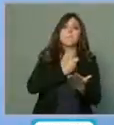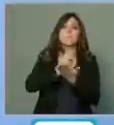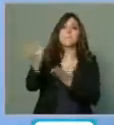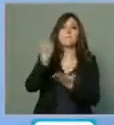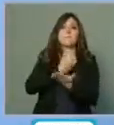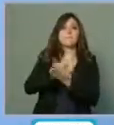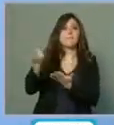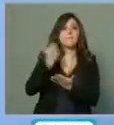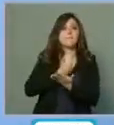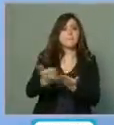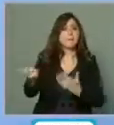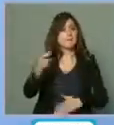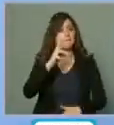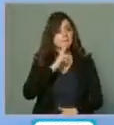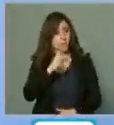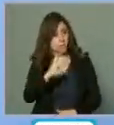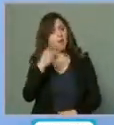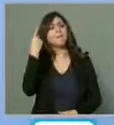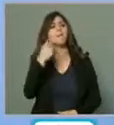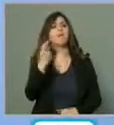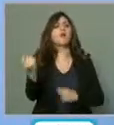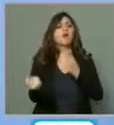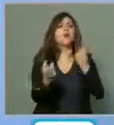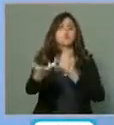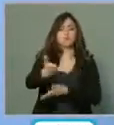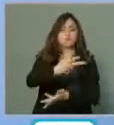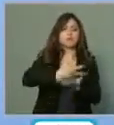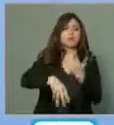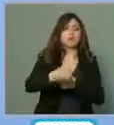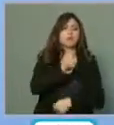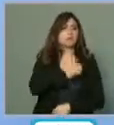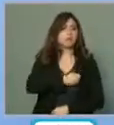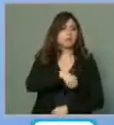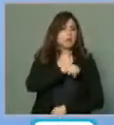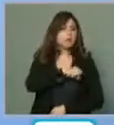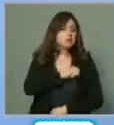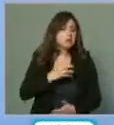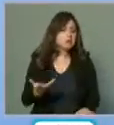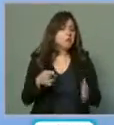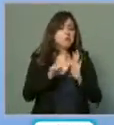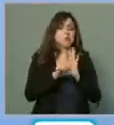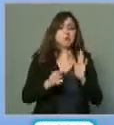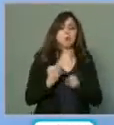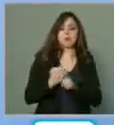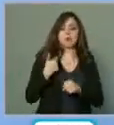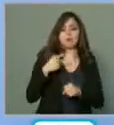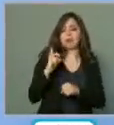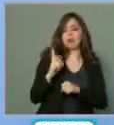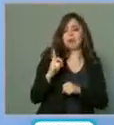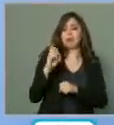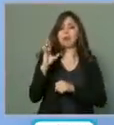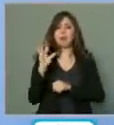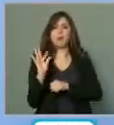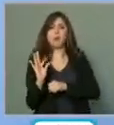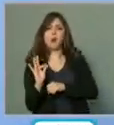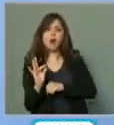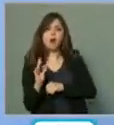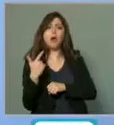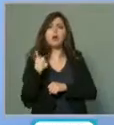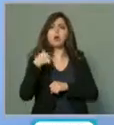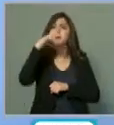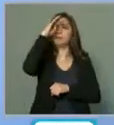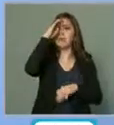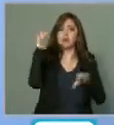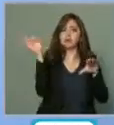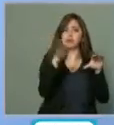padrísimo. Pero ¿qué tal la inversión de la salud? O sea, tenemos 30, tenemos 40, empezar a decir, no solamente tengo que ahorrar,